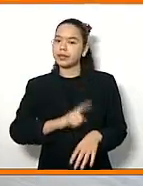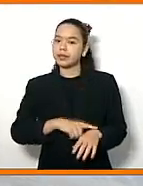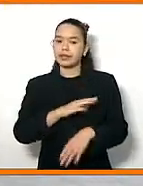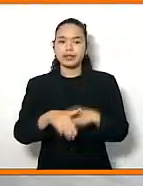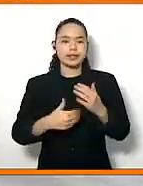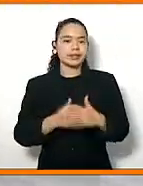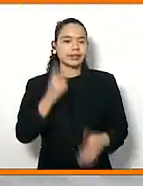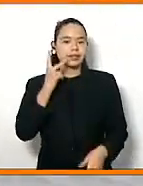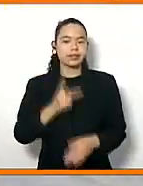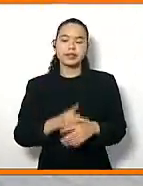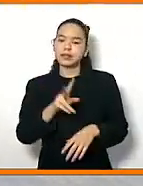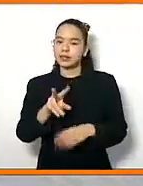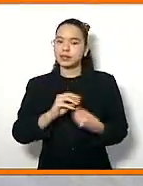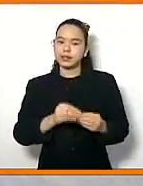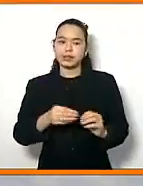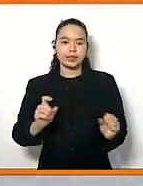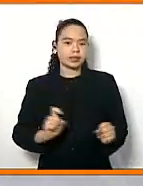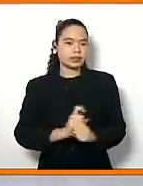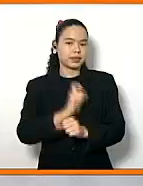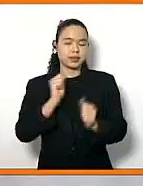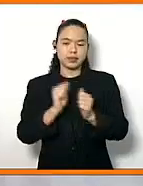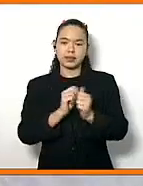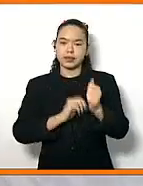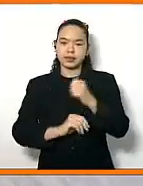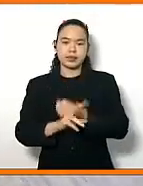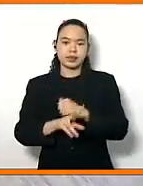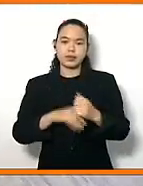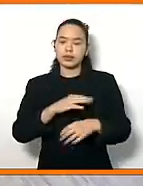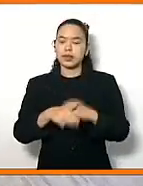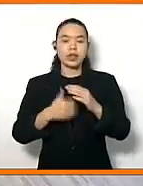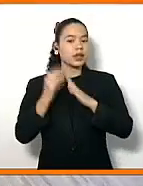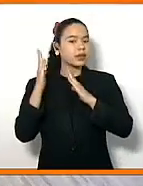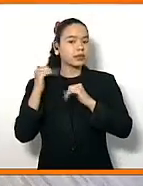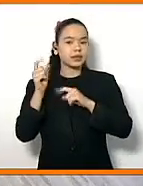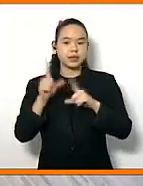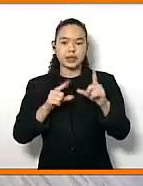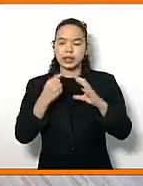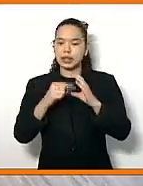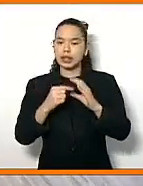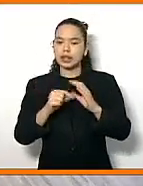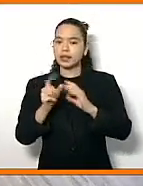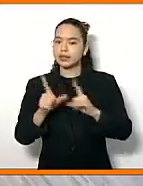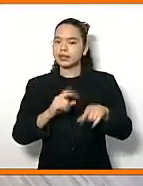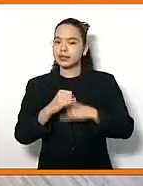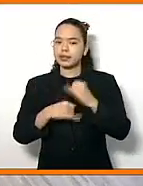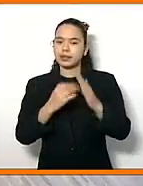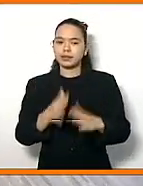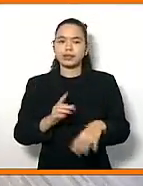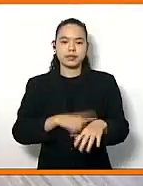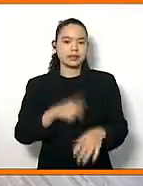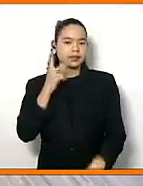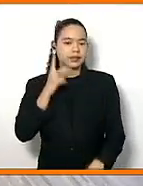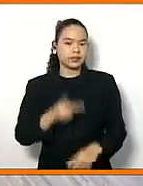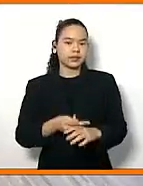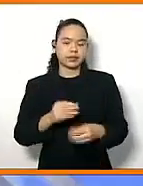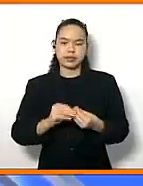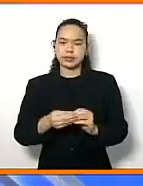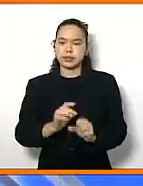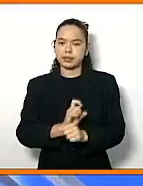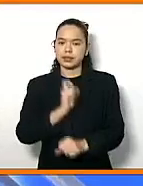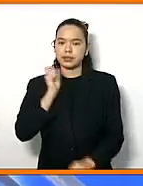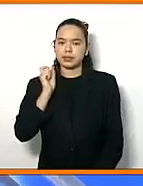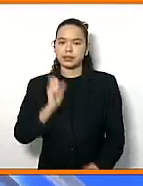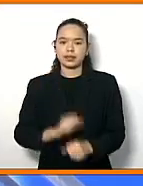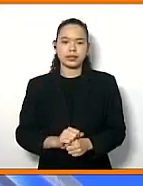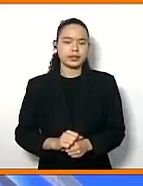momento de conocer esos 2 números favorecidos en premiados. Esperando que tengas la guía catracha en mano, querido jugador, porque se viene tu primer número ganador y su